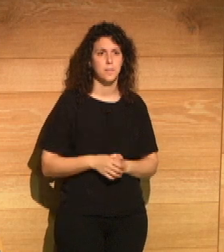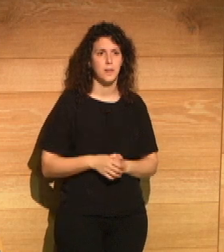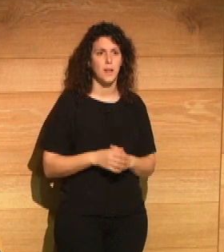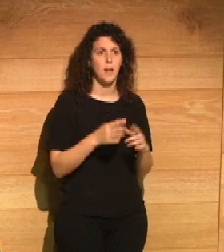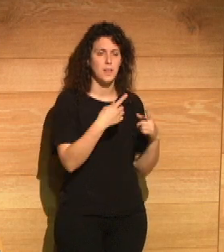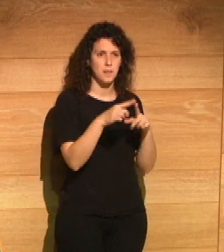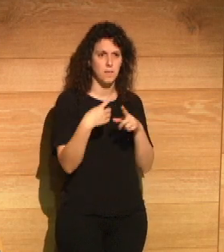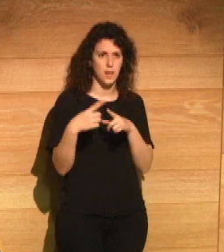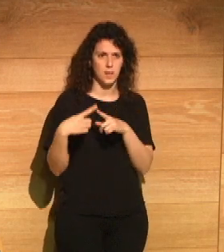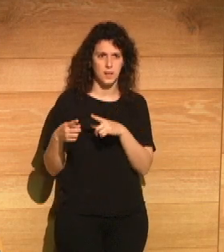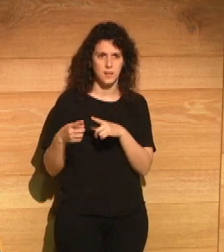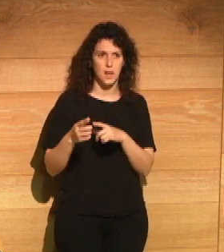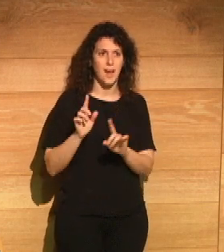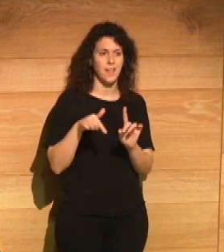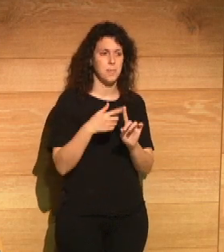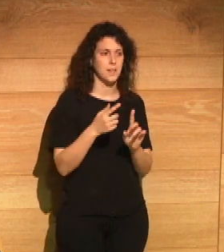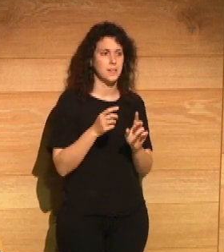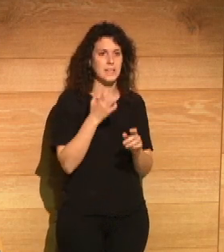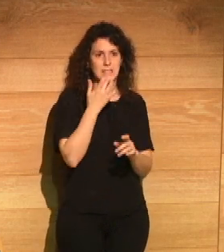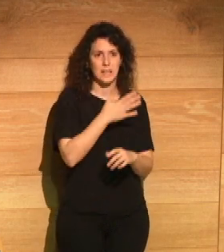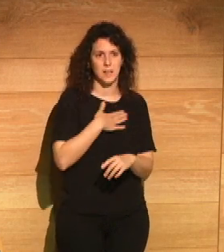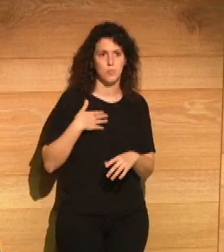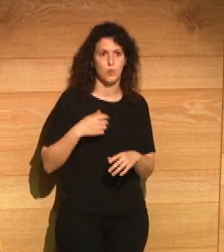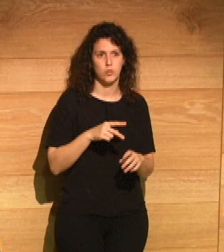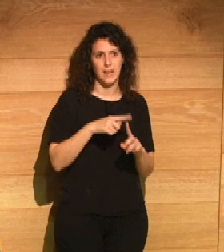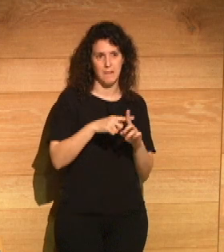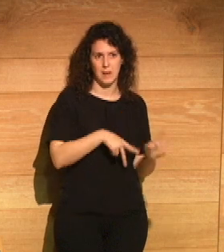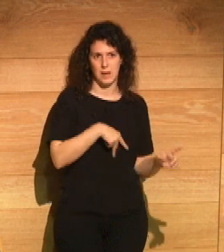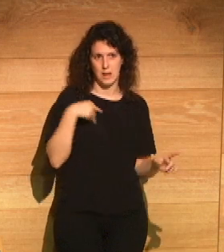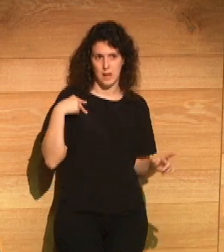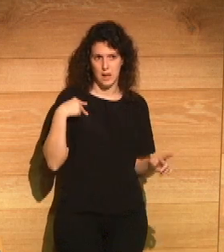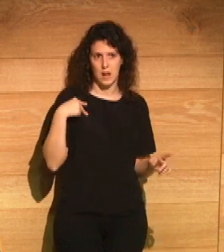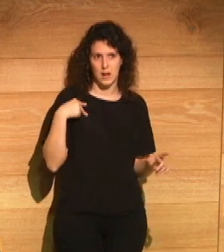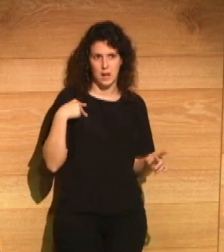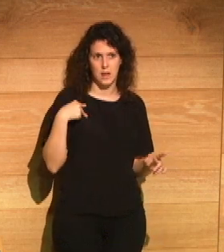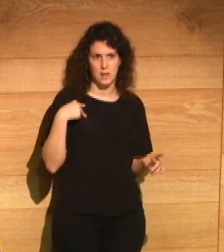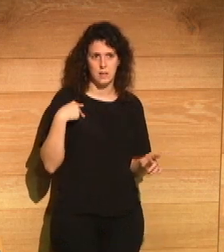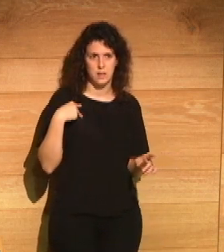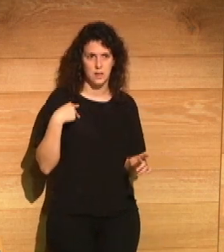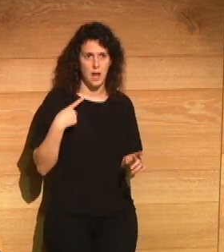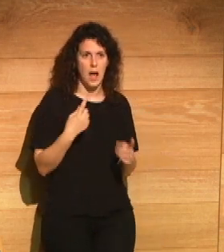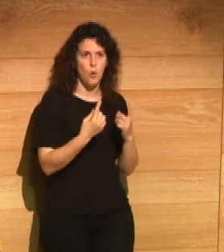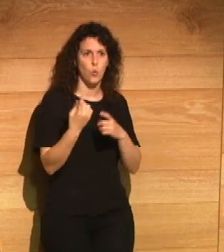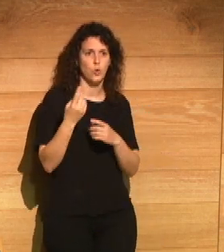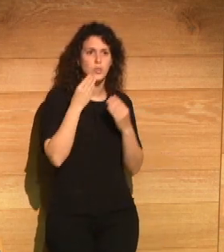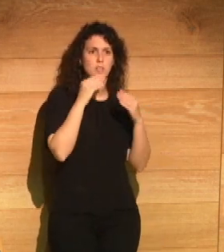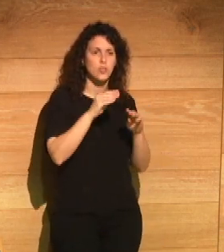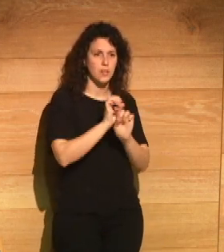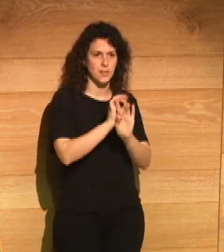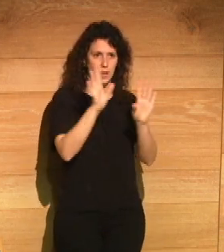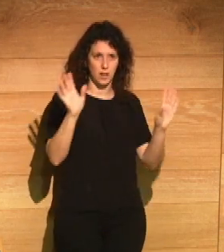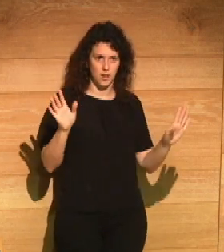diferentes y para generalizar planean mucho y que tienen una historia muy